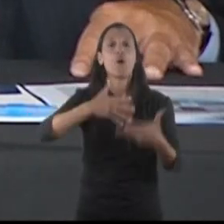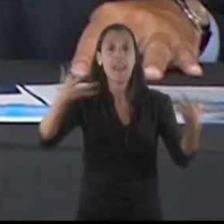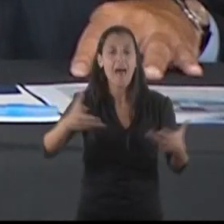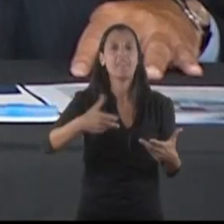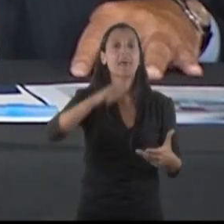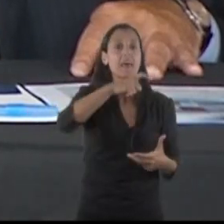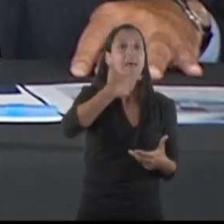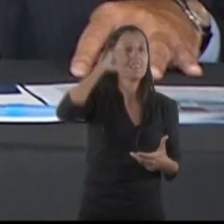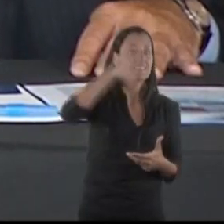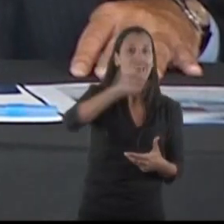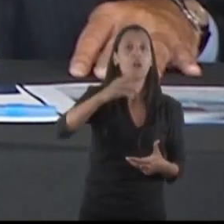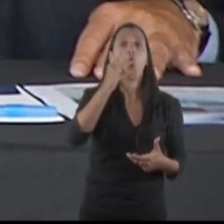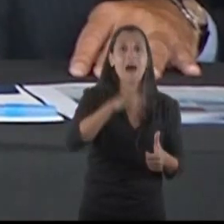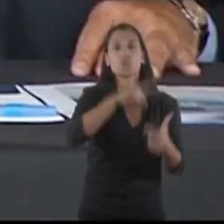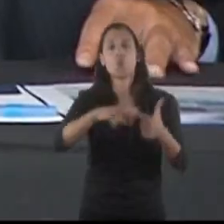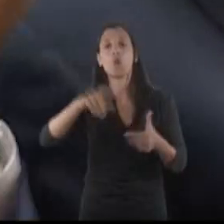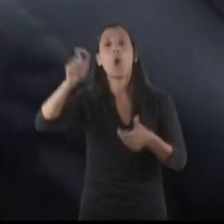Azul y en Posadas.